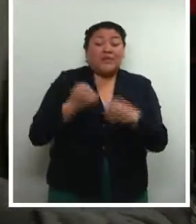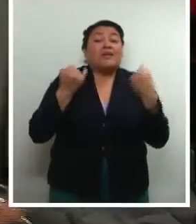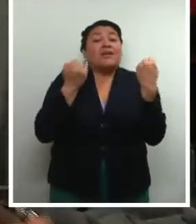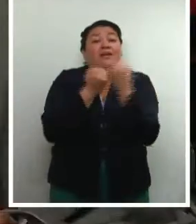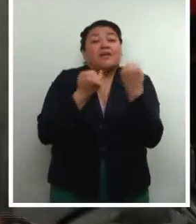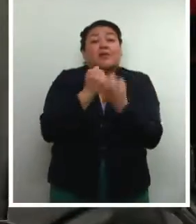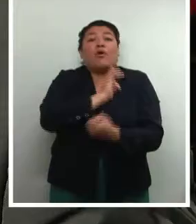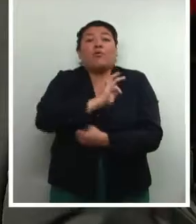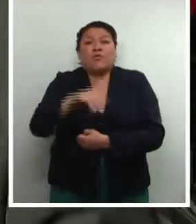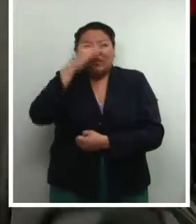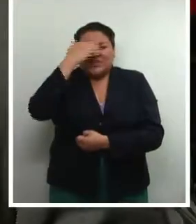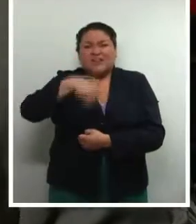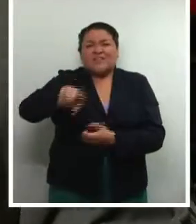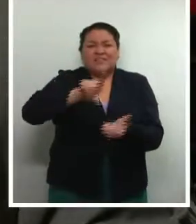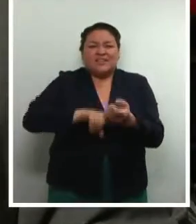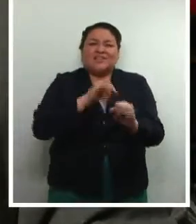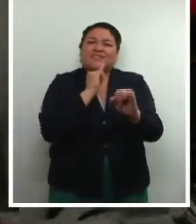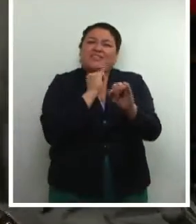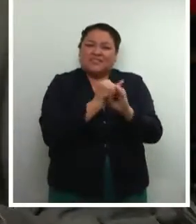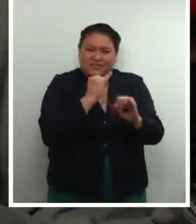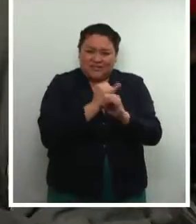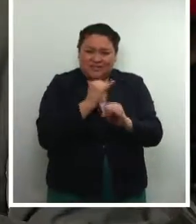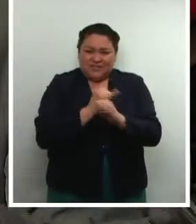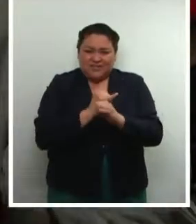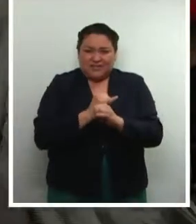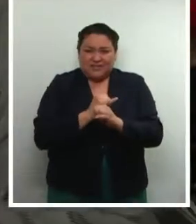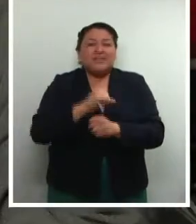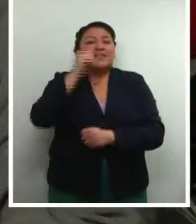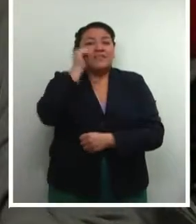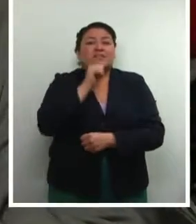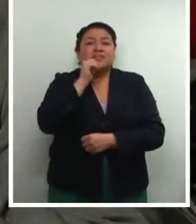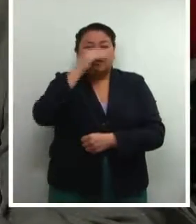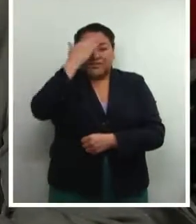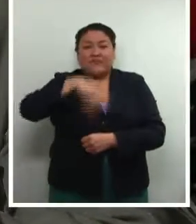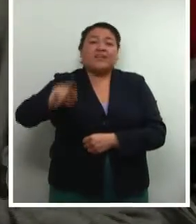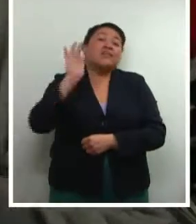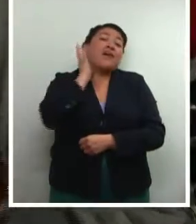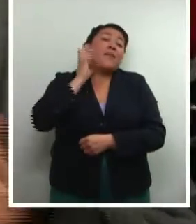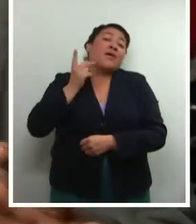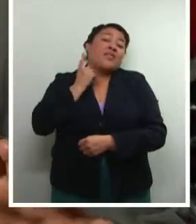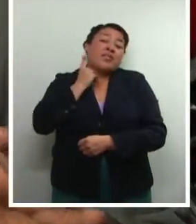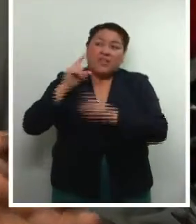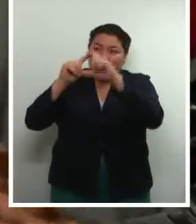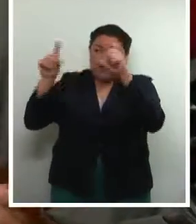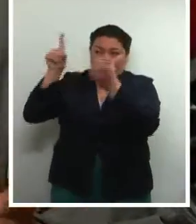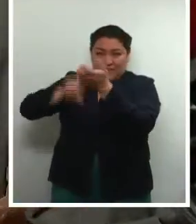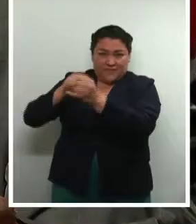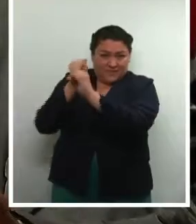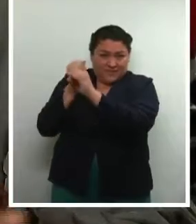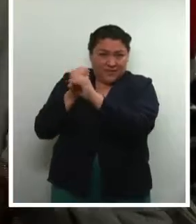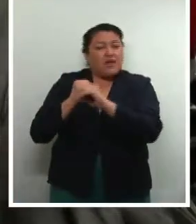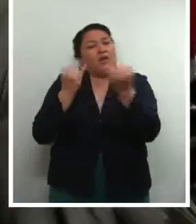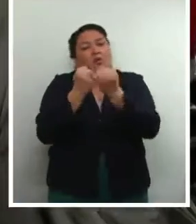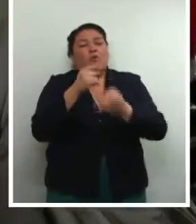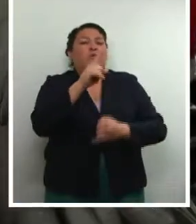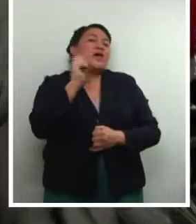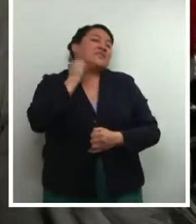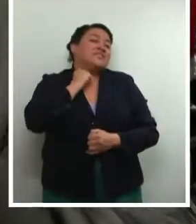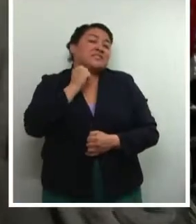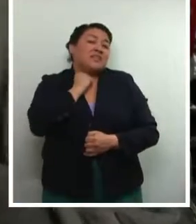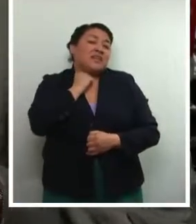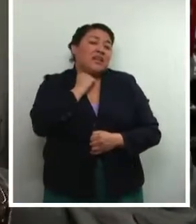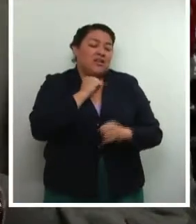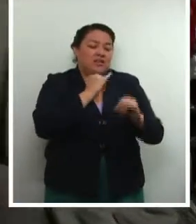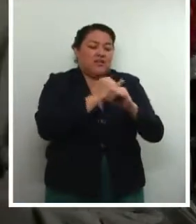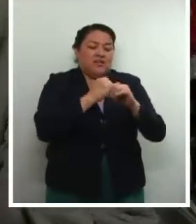de las páginas electrónicas que se publican en la Cámara de Diputados y en el Senado de la República. Ahí existe un